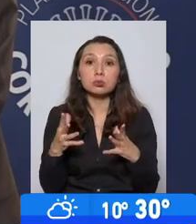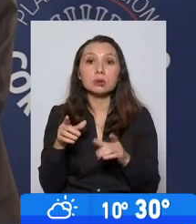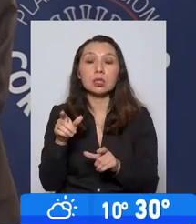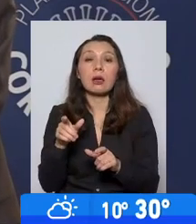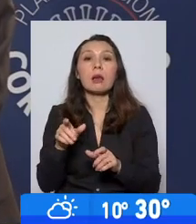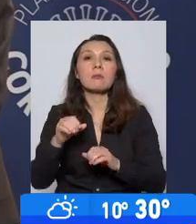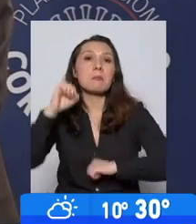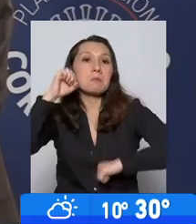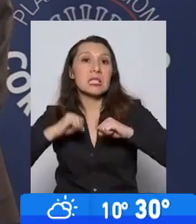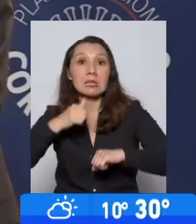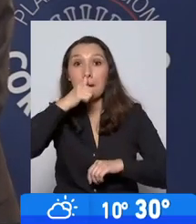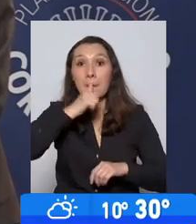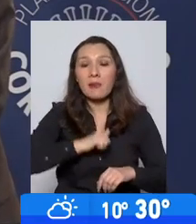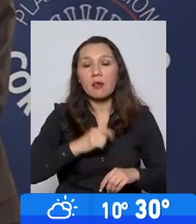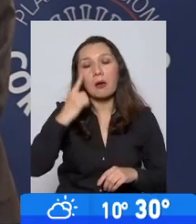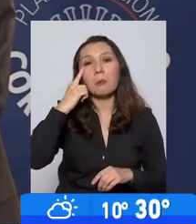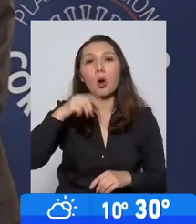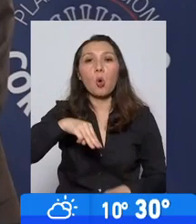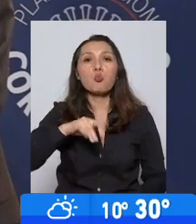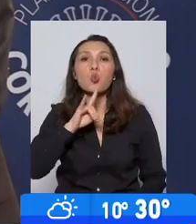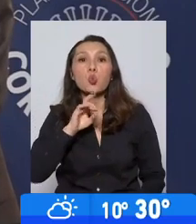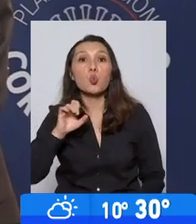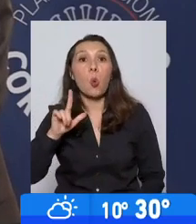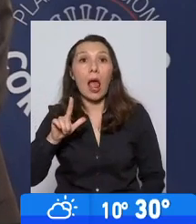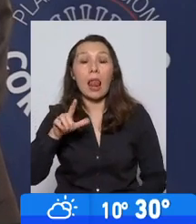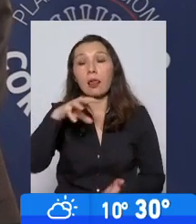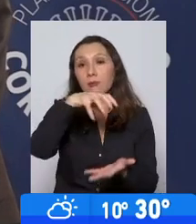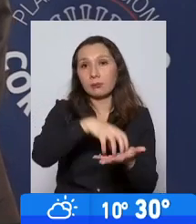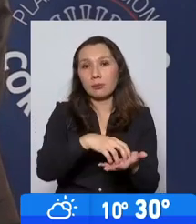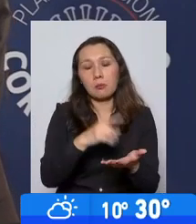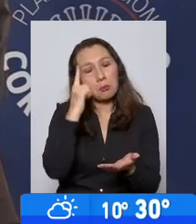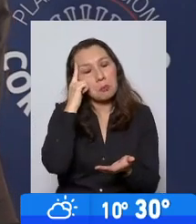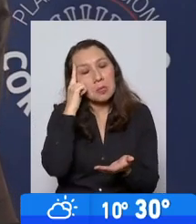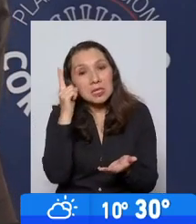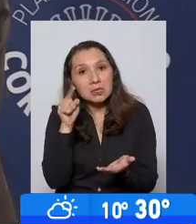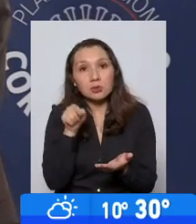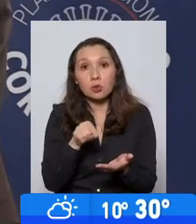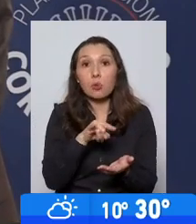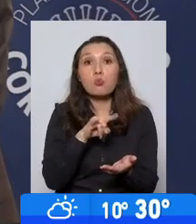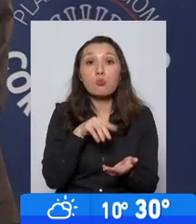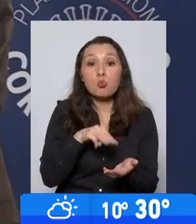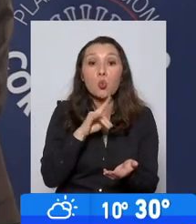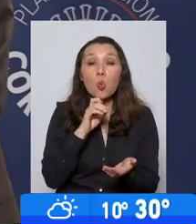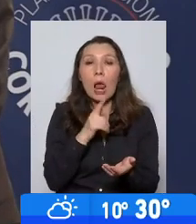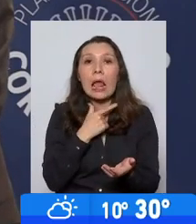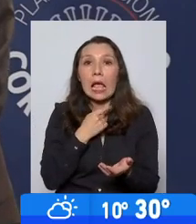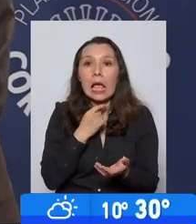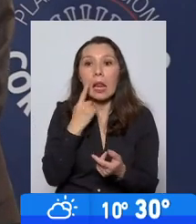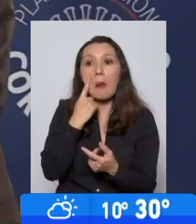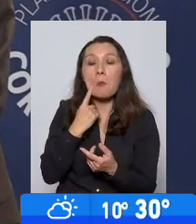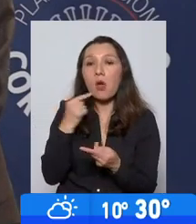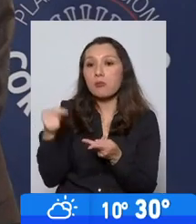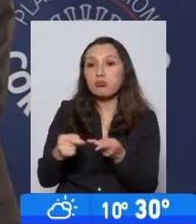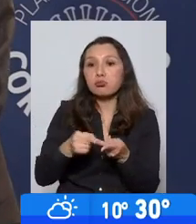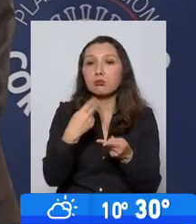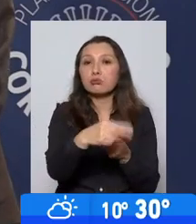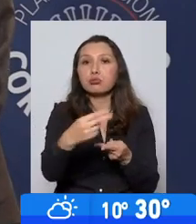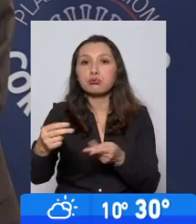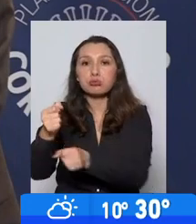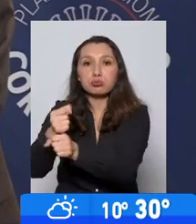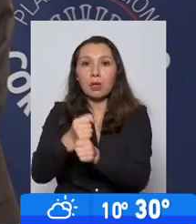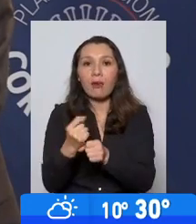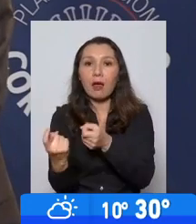actores privados, pienso en las mutuales de seguridad, por ejemplo, en testear a sus trabajadores, a